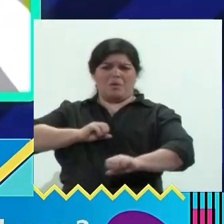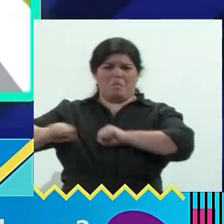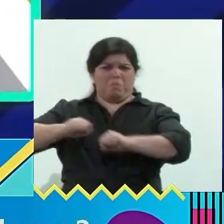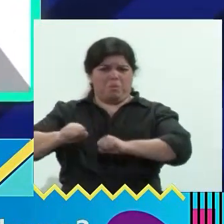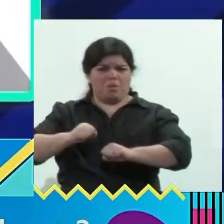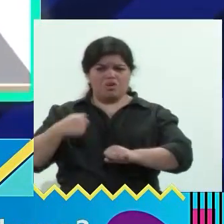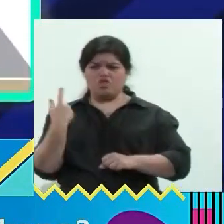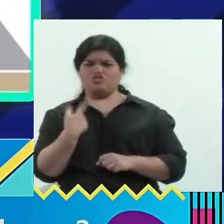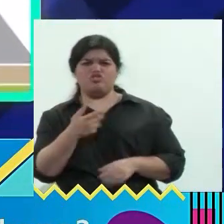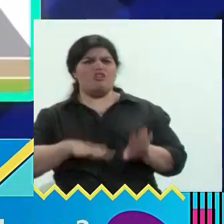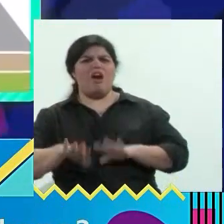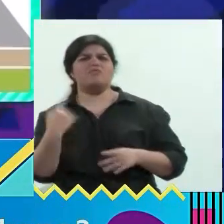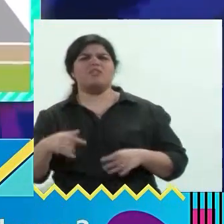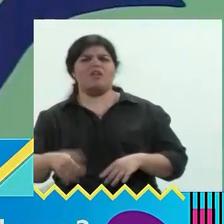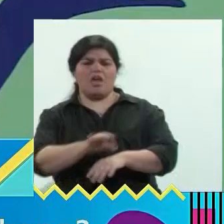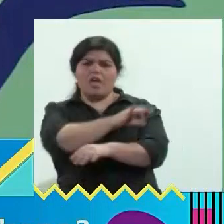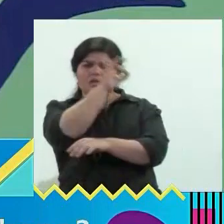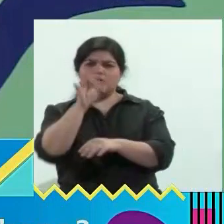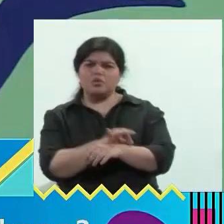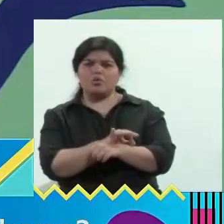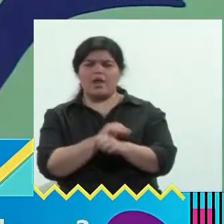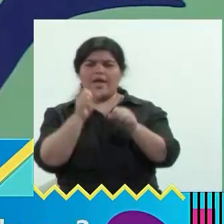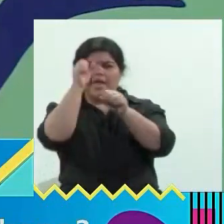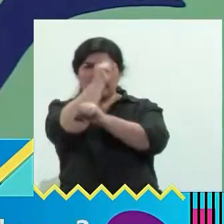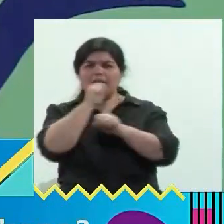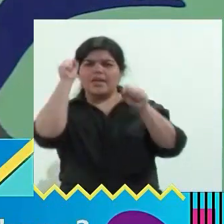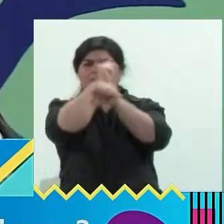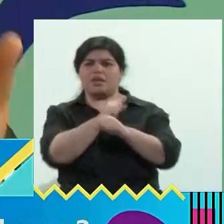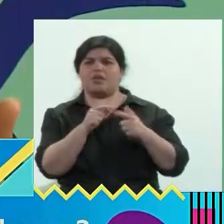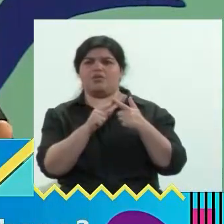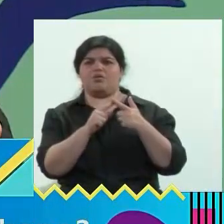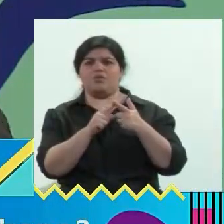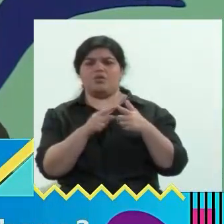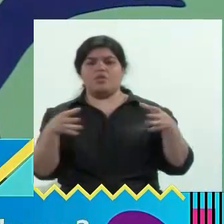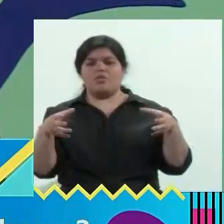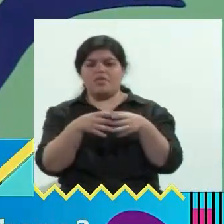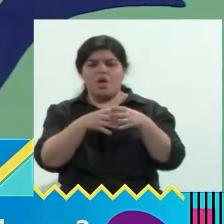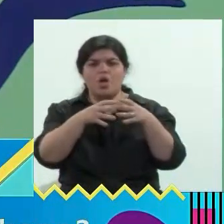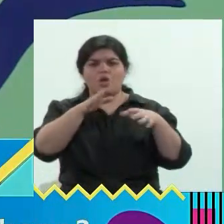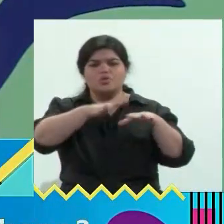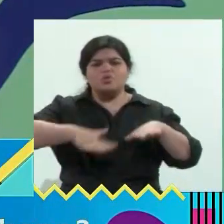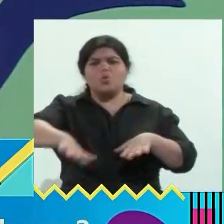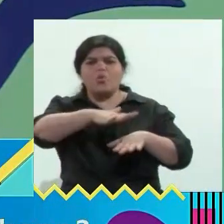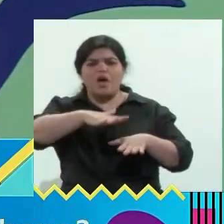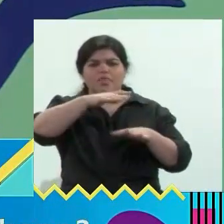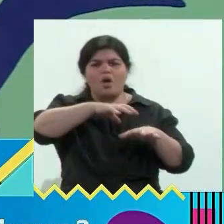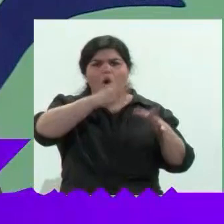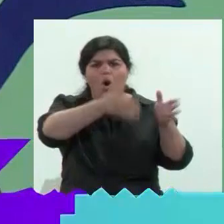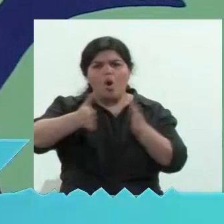¿qué hemos hecho nosotros desde la arquitectura, desde la ingeniería, desde la organización de la ciudad para evitar